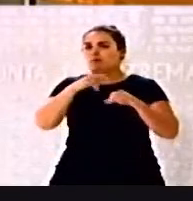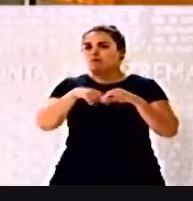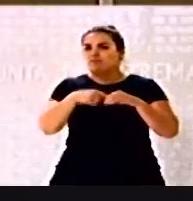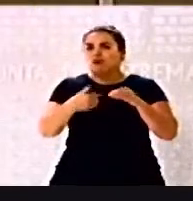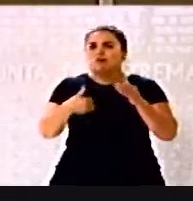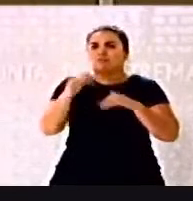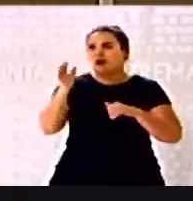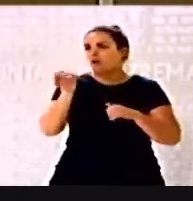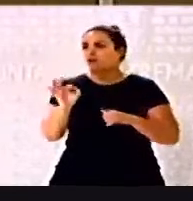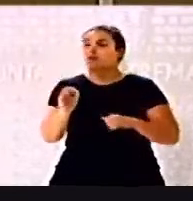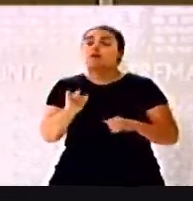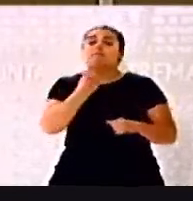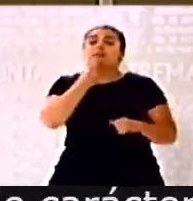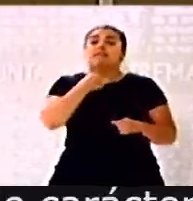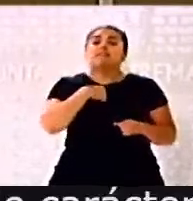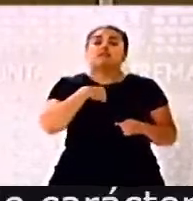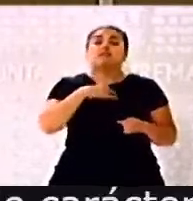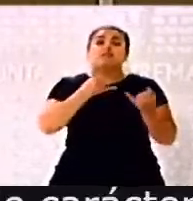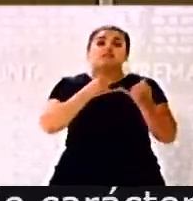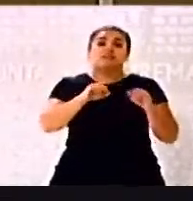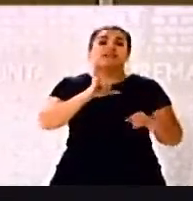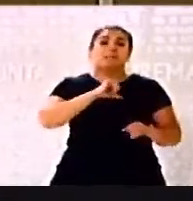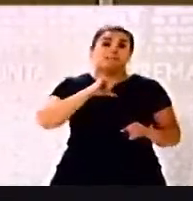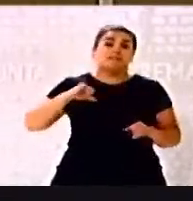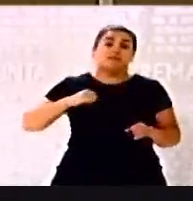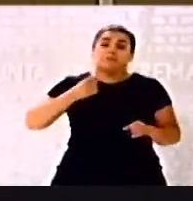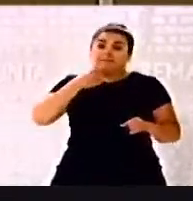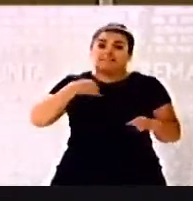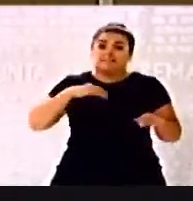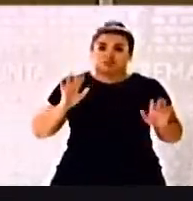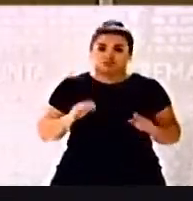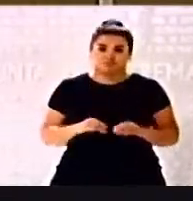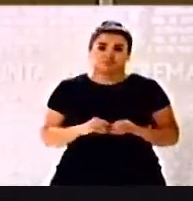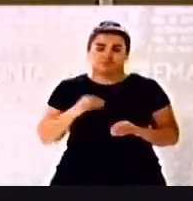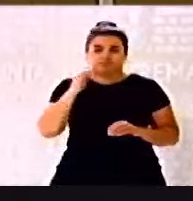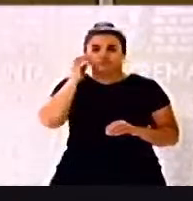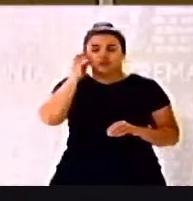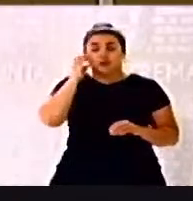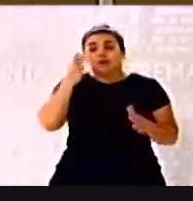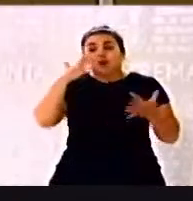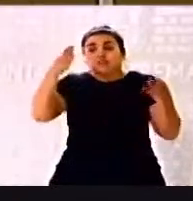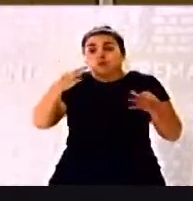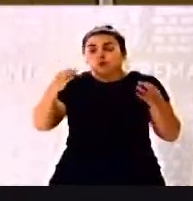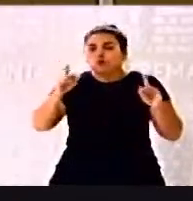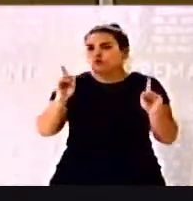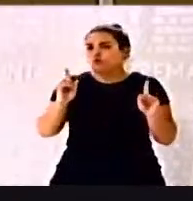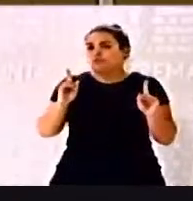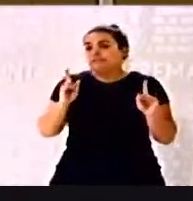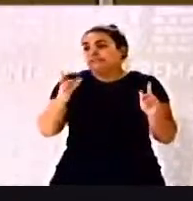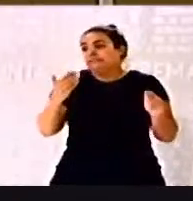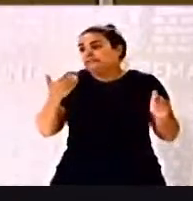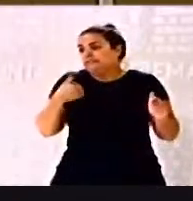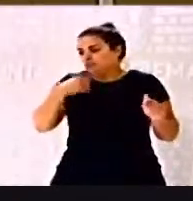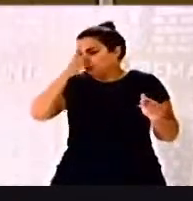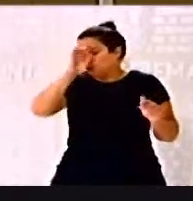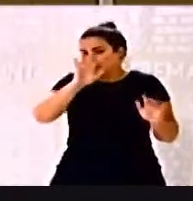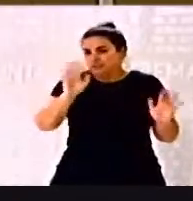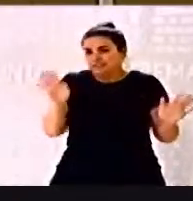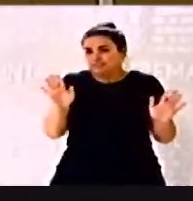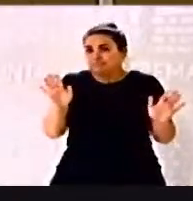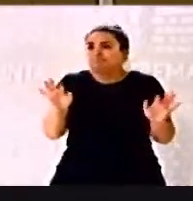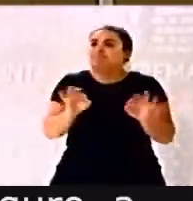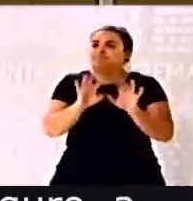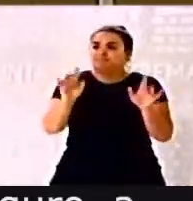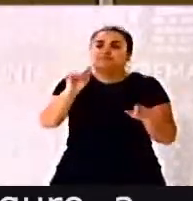recinto. Por lo que me han informado es una fiesta de carácter privado, pero no estoy seguro. A partir de ahí ya evidentemente, se